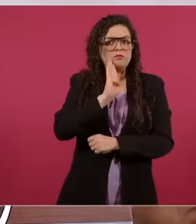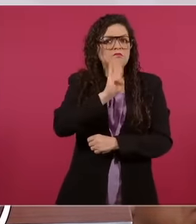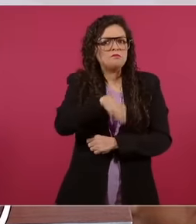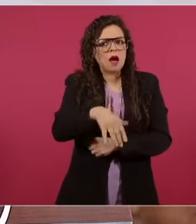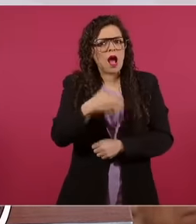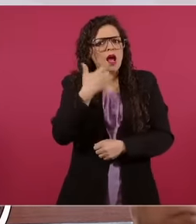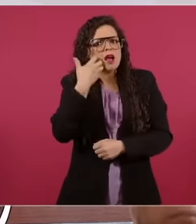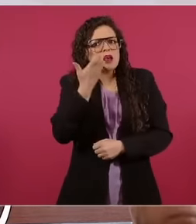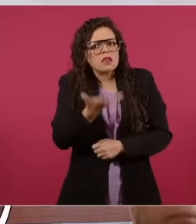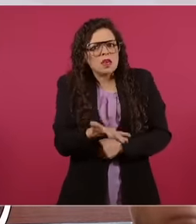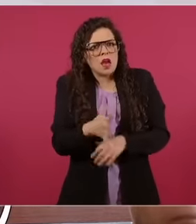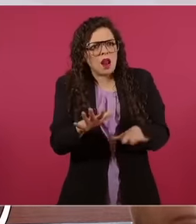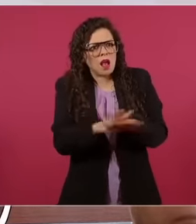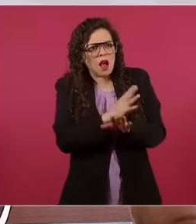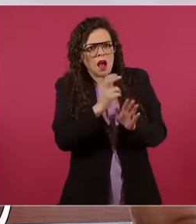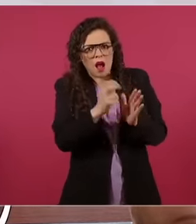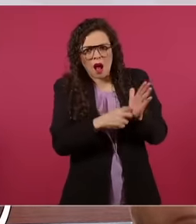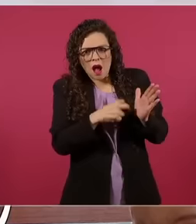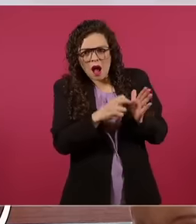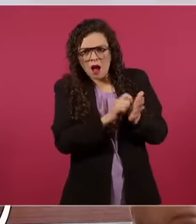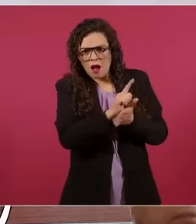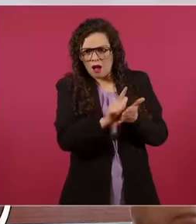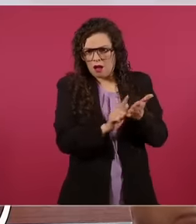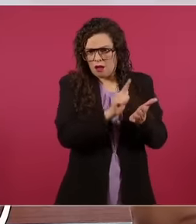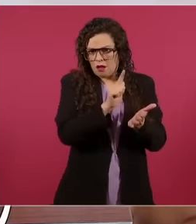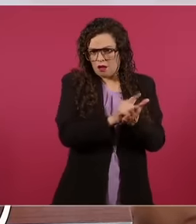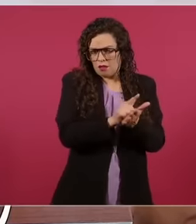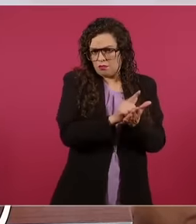lo que le corresponde decidir al pueblo.